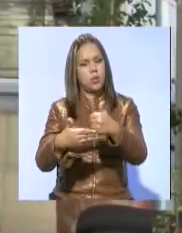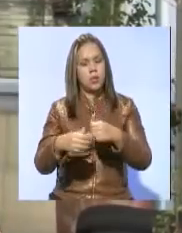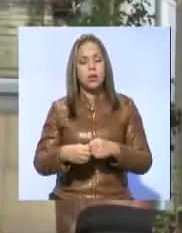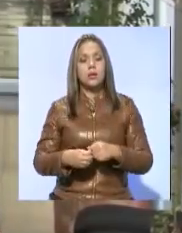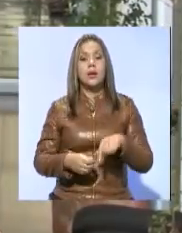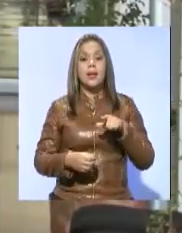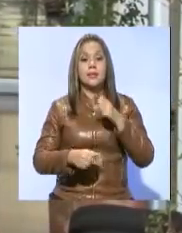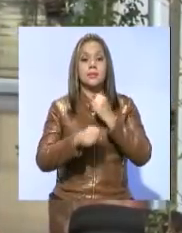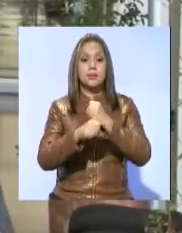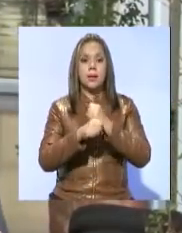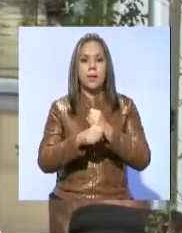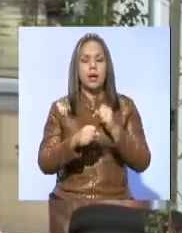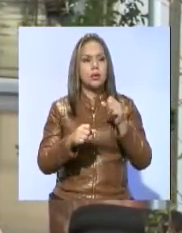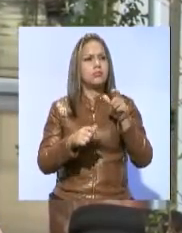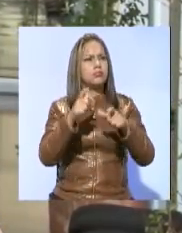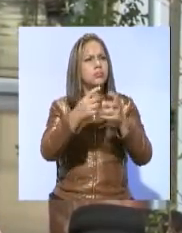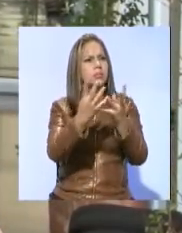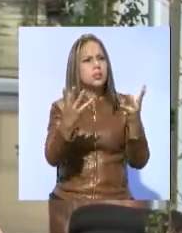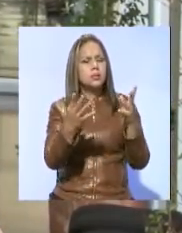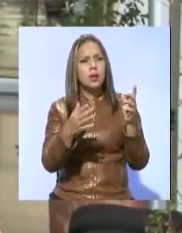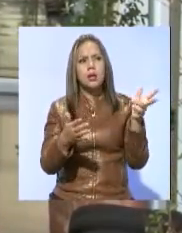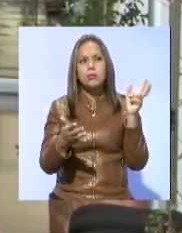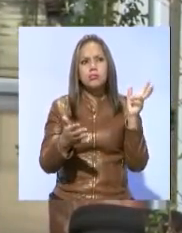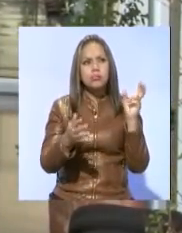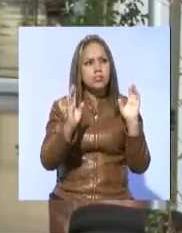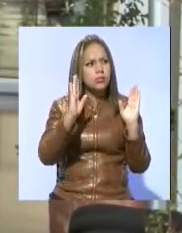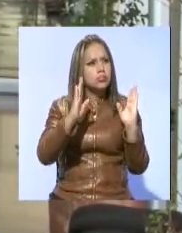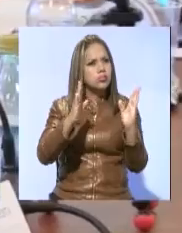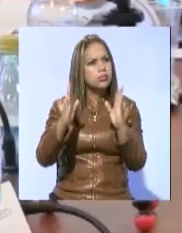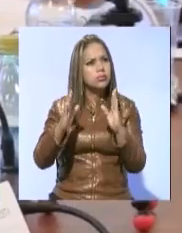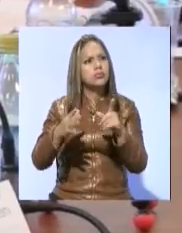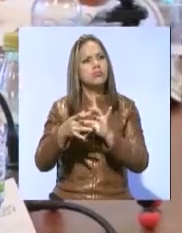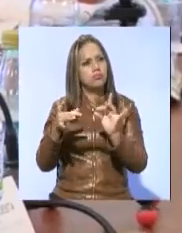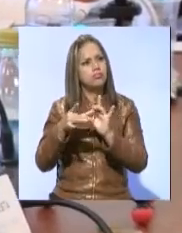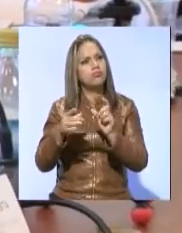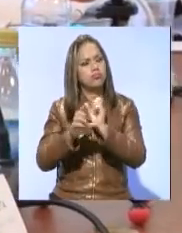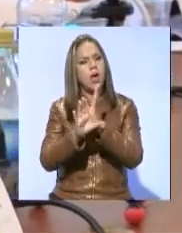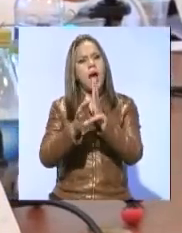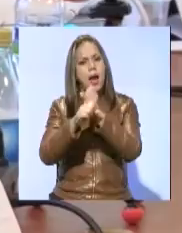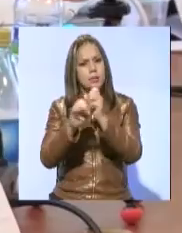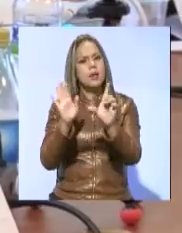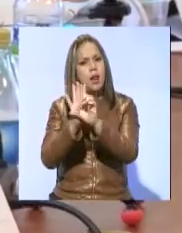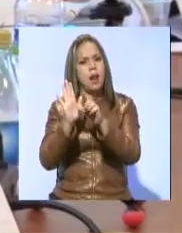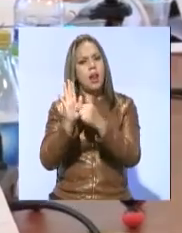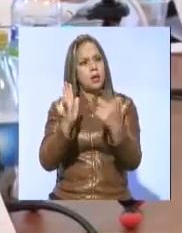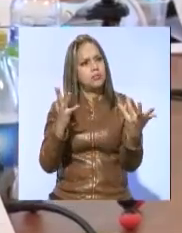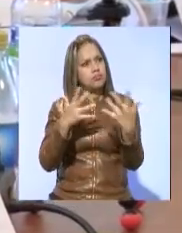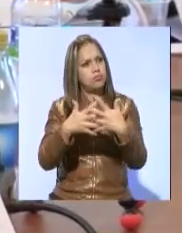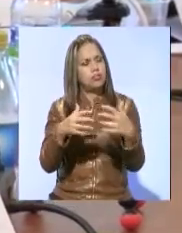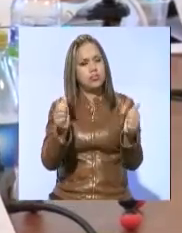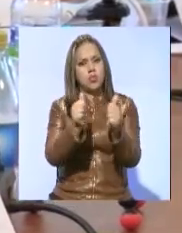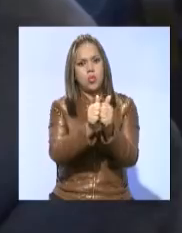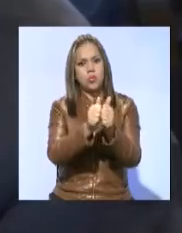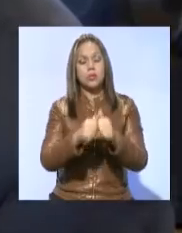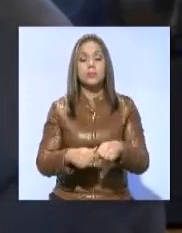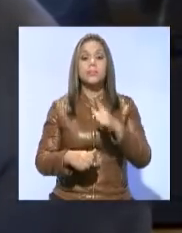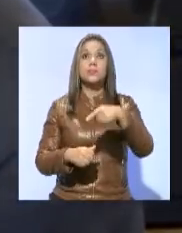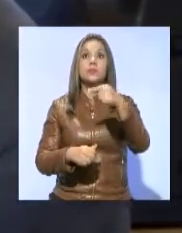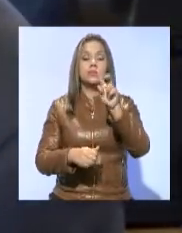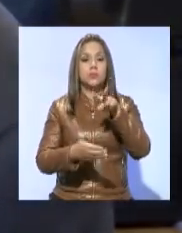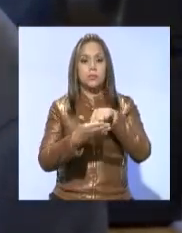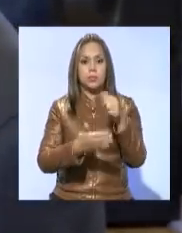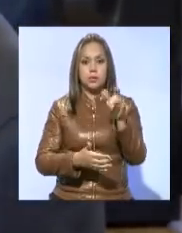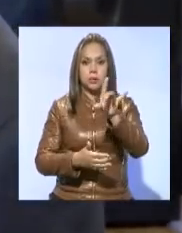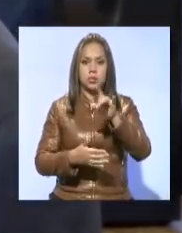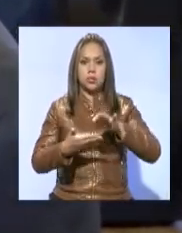tiene que ser mucho de escuchar a la gente, porque las leyes tienen que construirse con la gente. Para el primer trimestre del 2018, la mesa legislativa